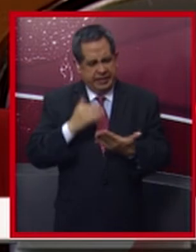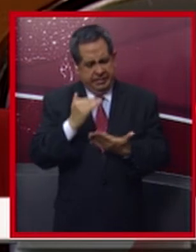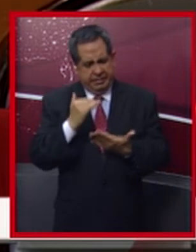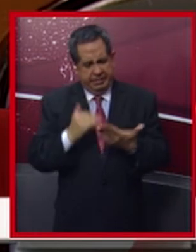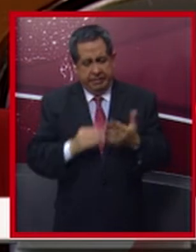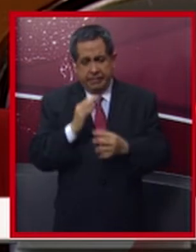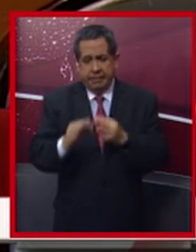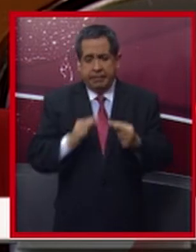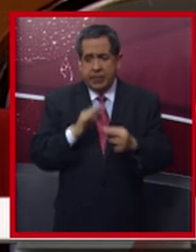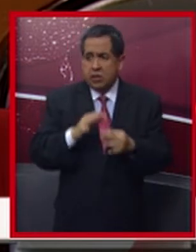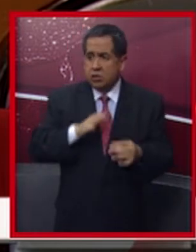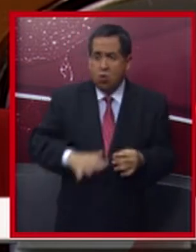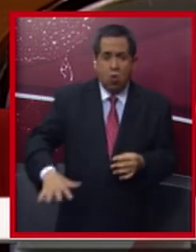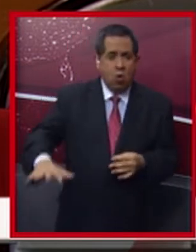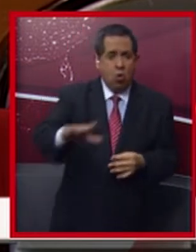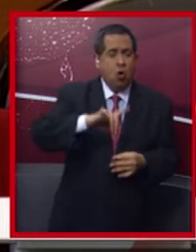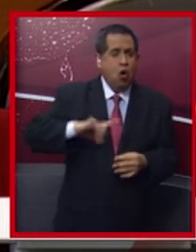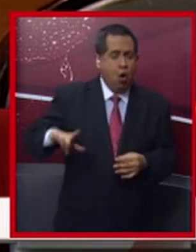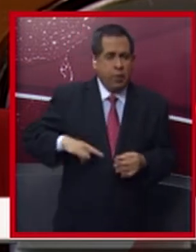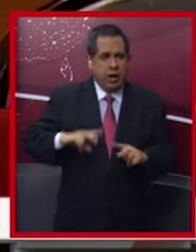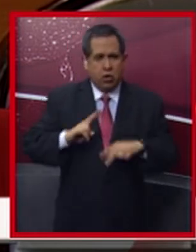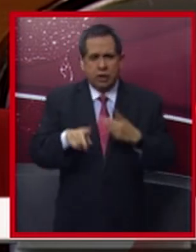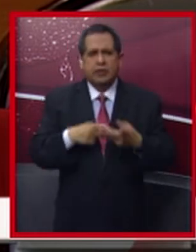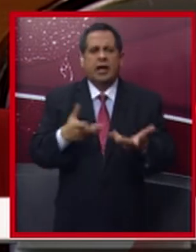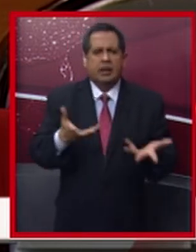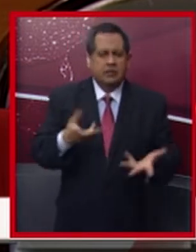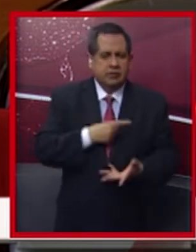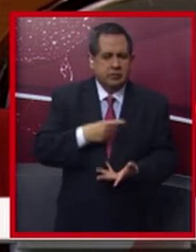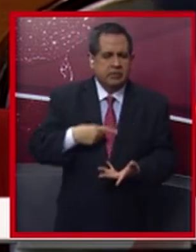todo el Estado mexicano reaccionar?